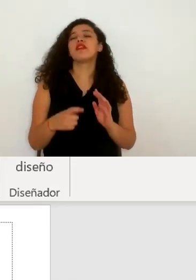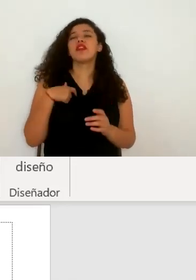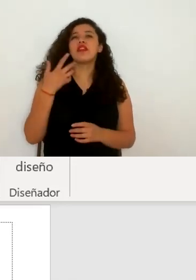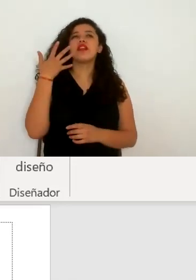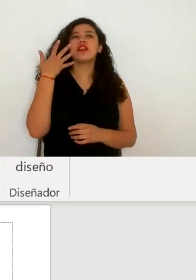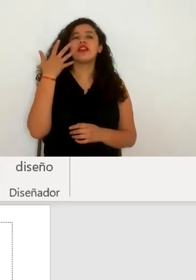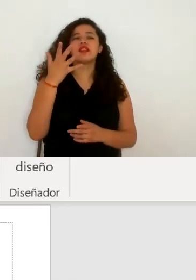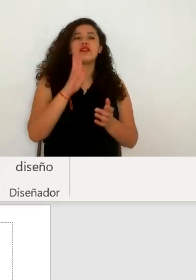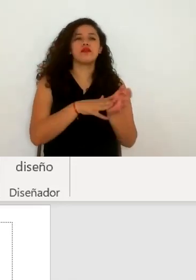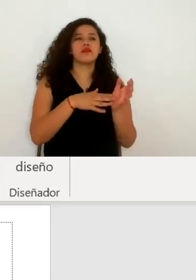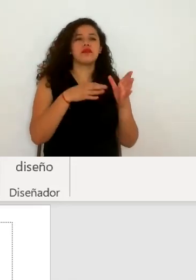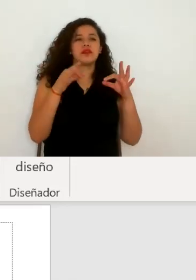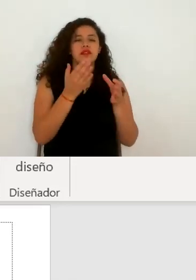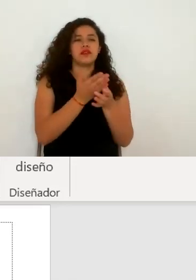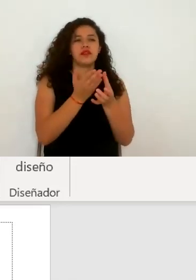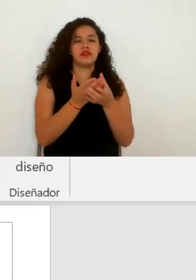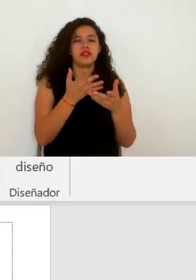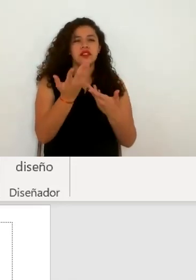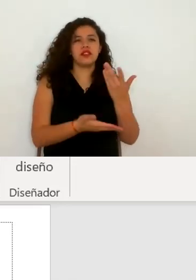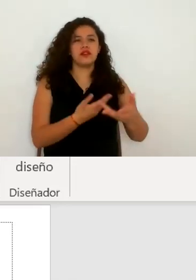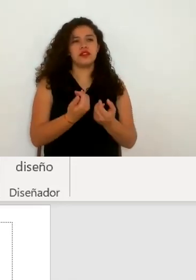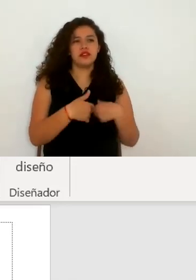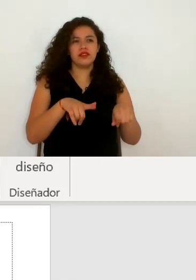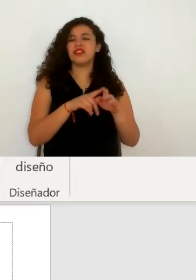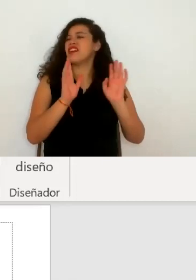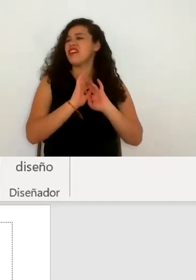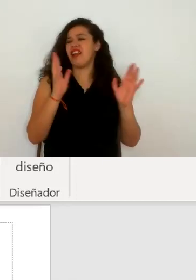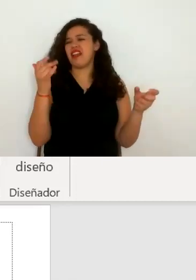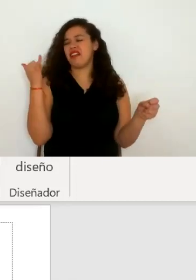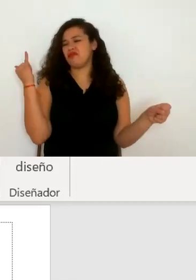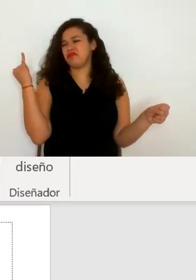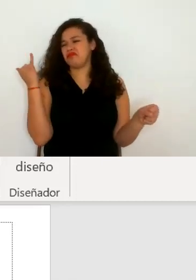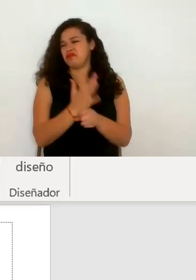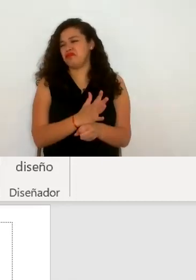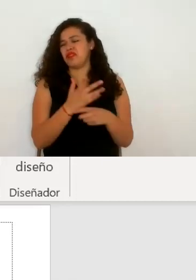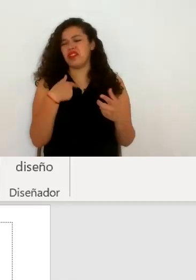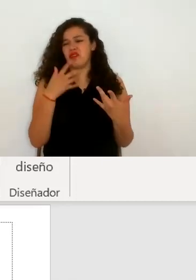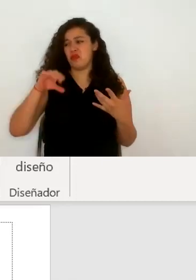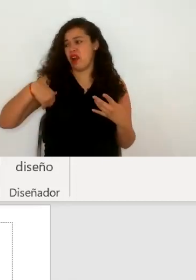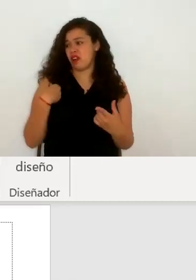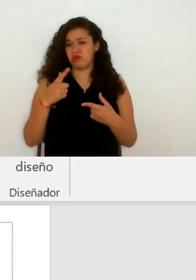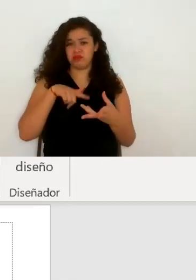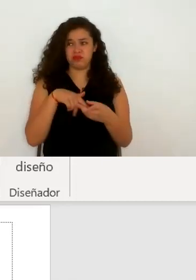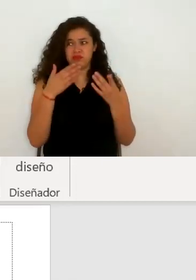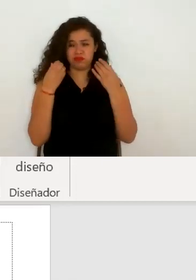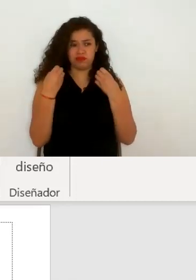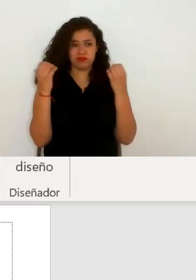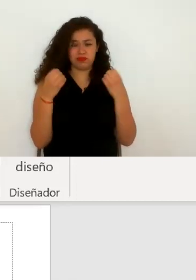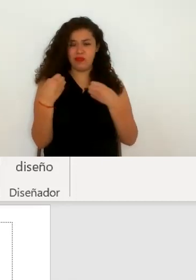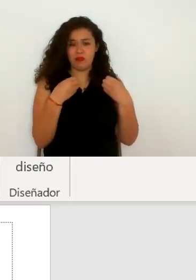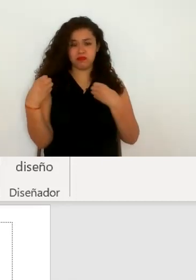5 expedientes de prestadores de servicio social y ya me estorban, ya no tengo dónde guardarlos, destrúyelos,